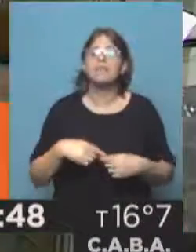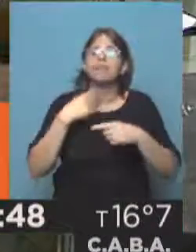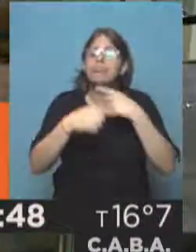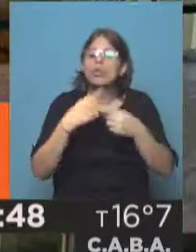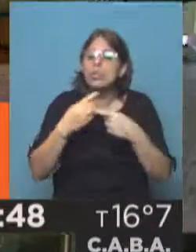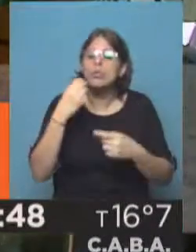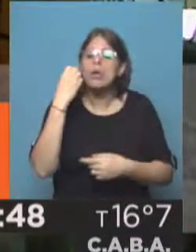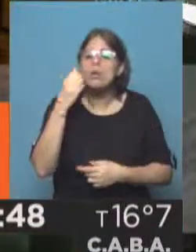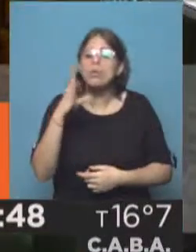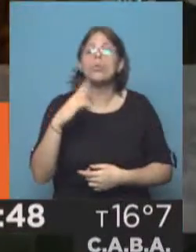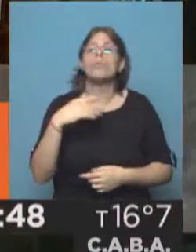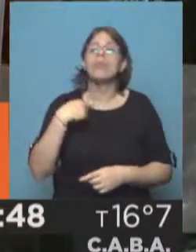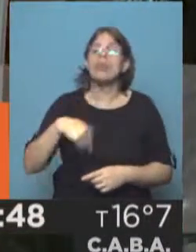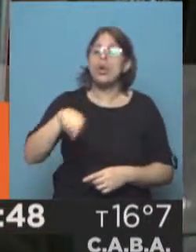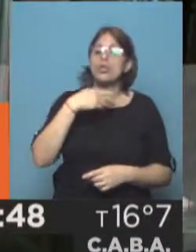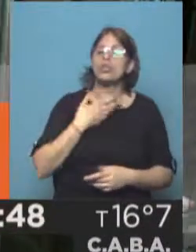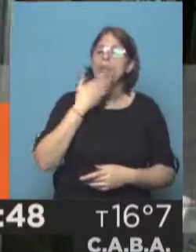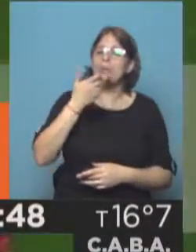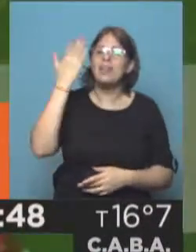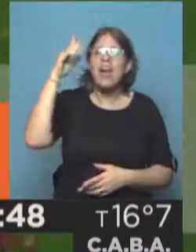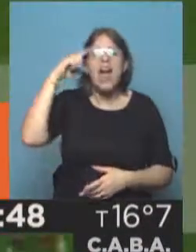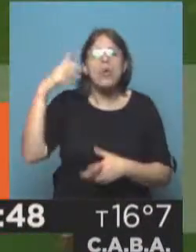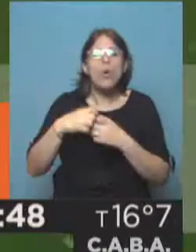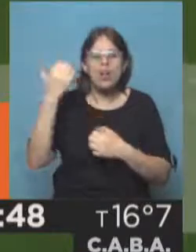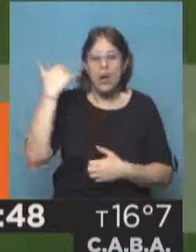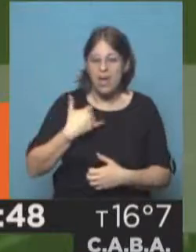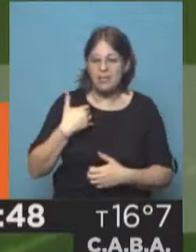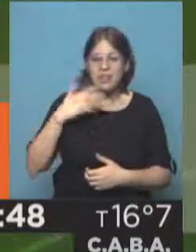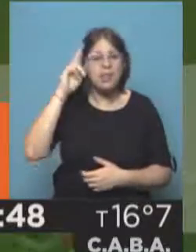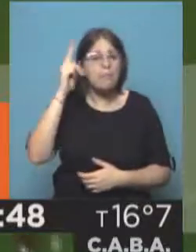estamos pidiendo lo que se pactó. Perfecto. Nada más.